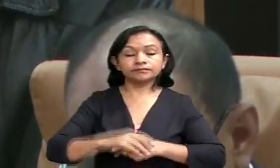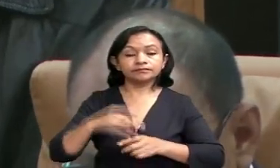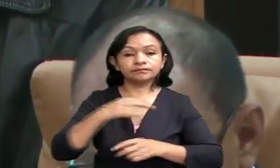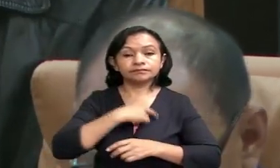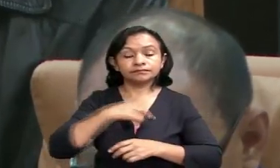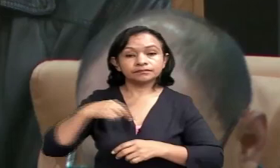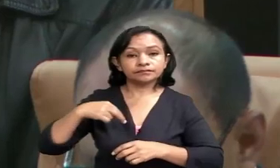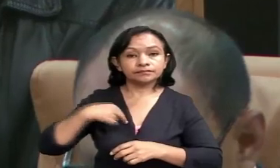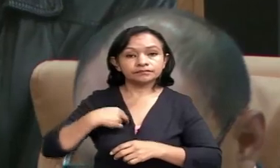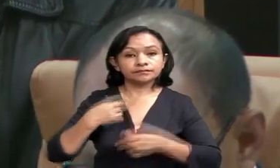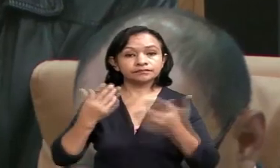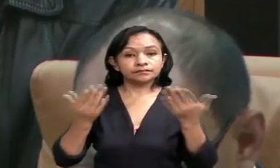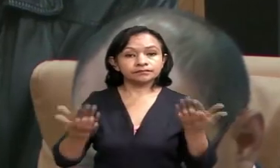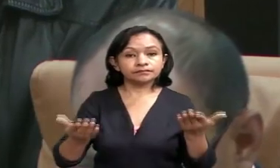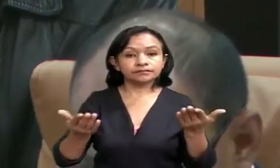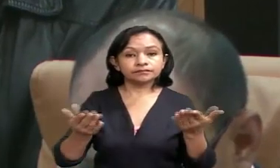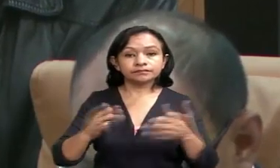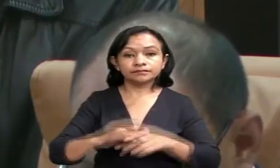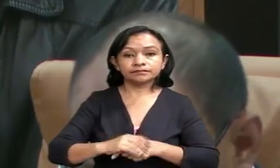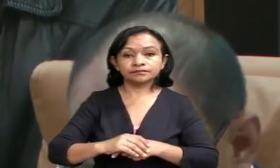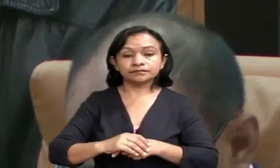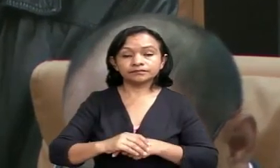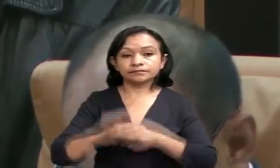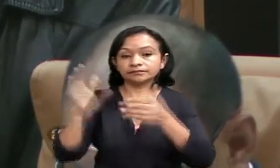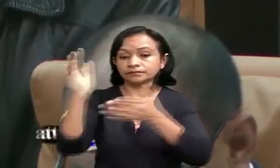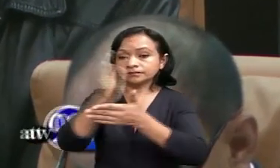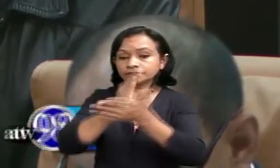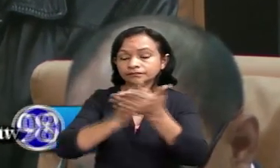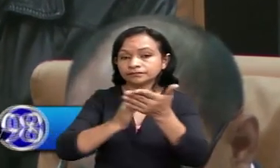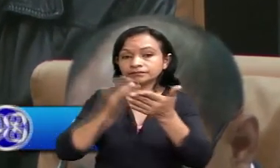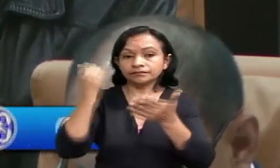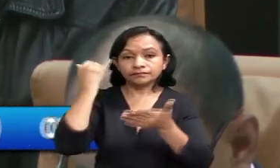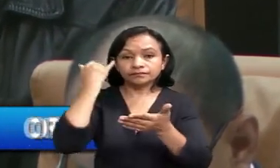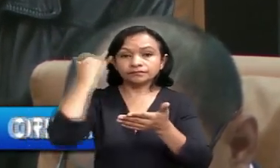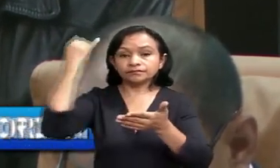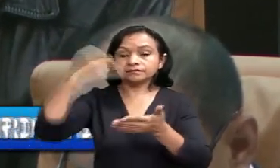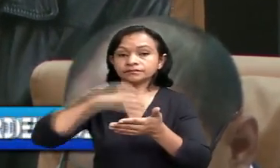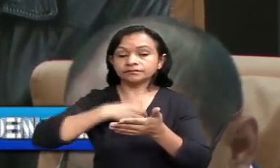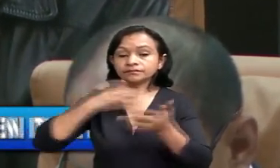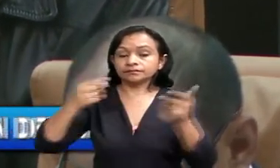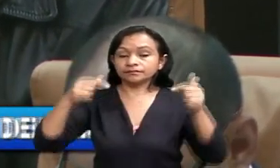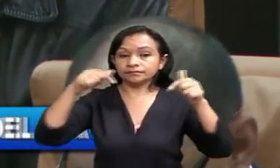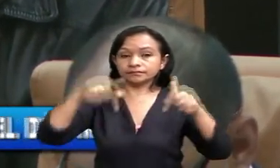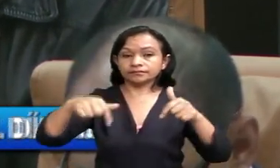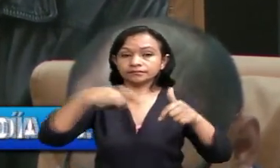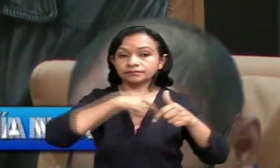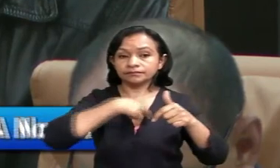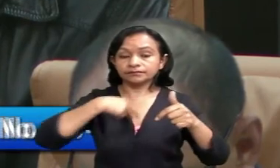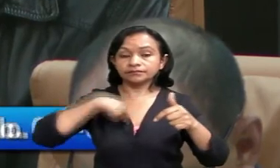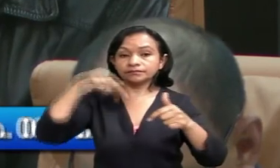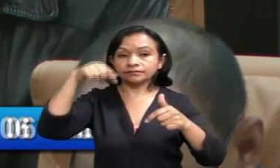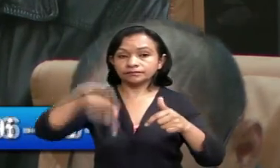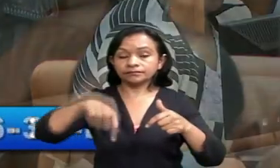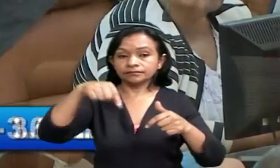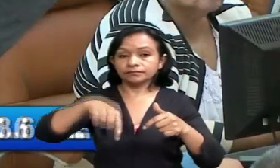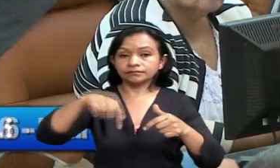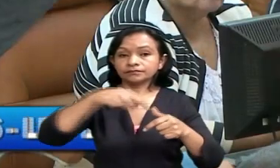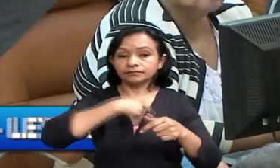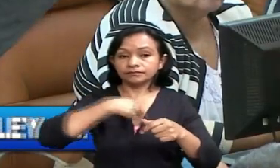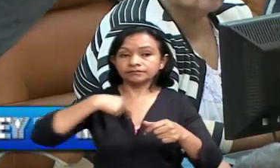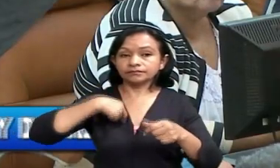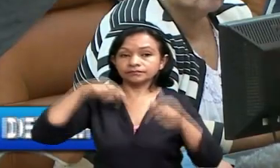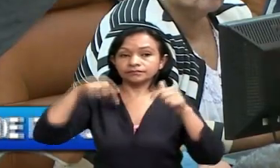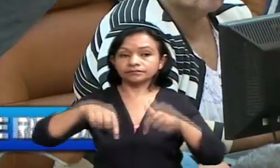reaccionar ante algunos planteamientos que aquí se han hecho en este plenario,